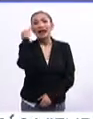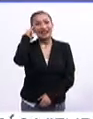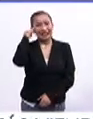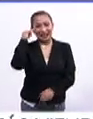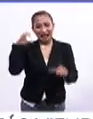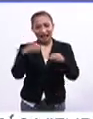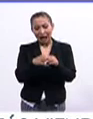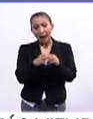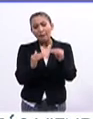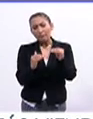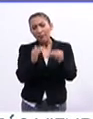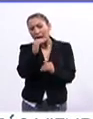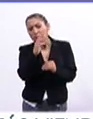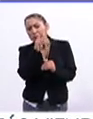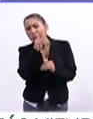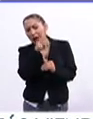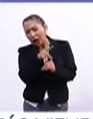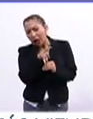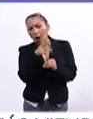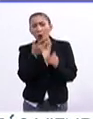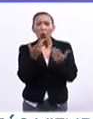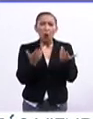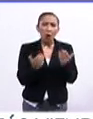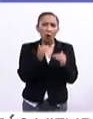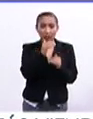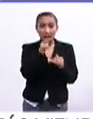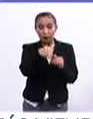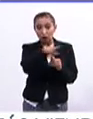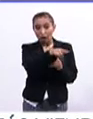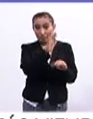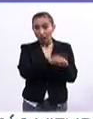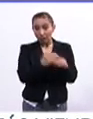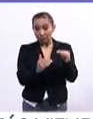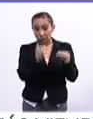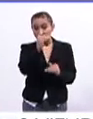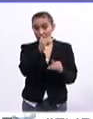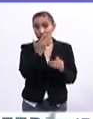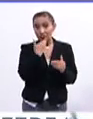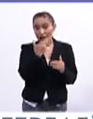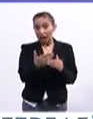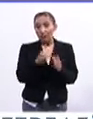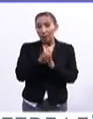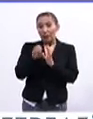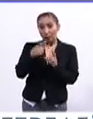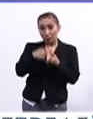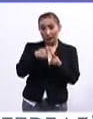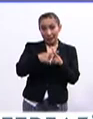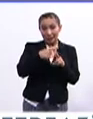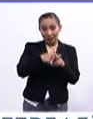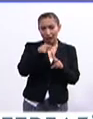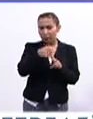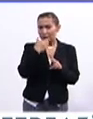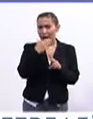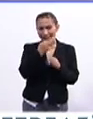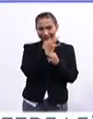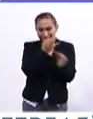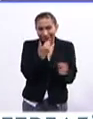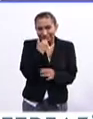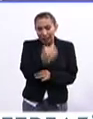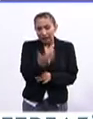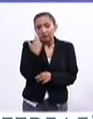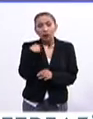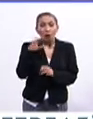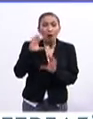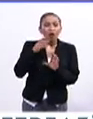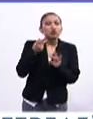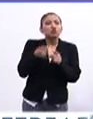indígenas aumentaron y aumentaron más, o sea, de hecho son las que más aumentaron. En el caso de matemáticas, y eso es una buena noticia, sucede